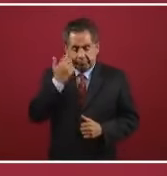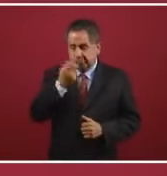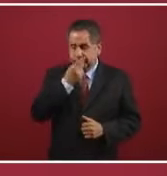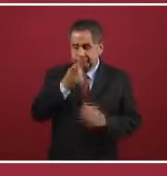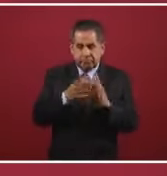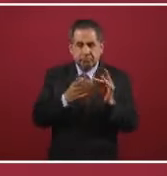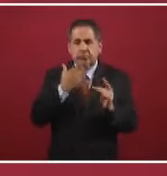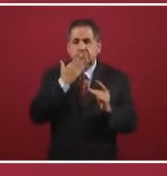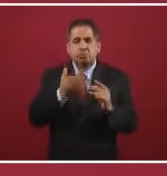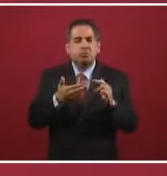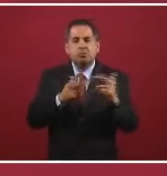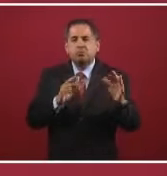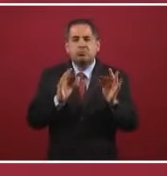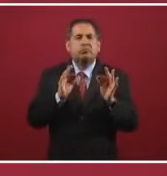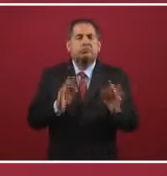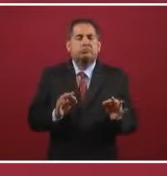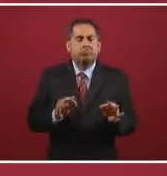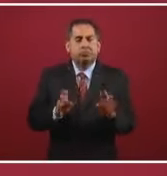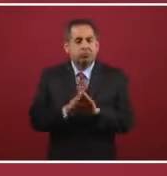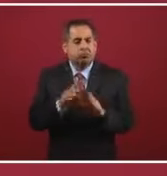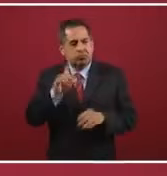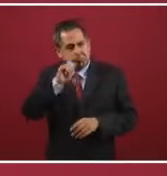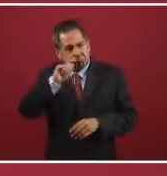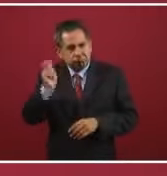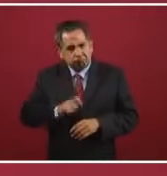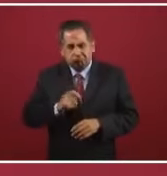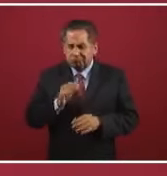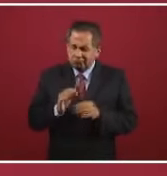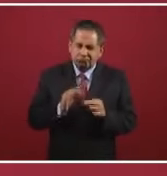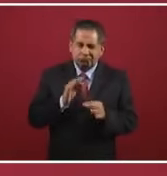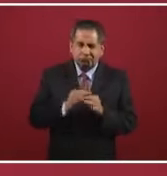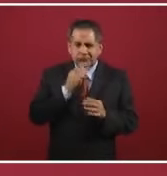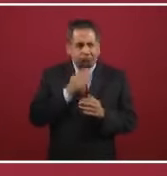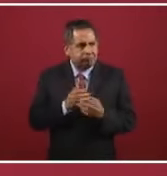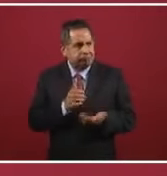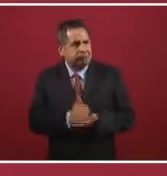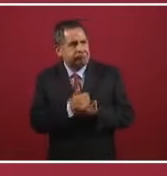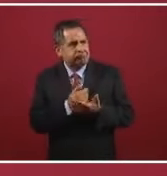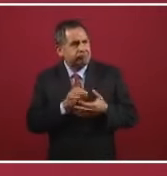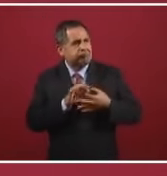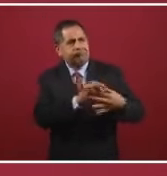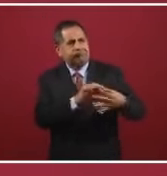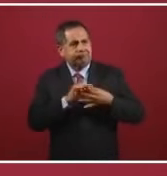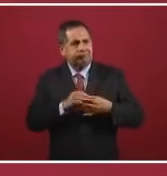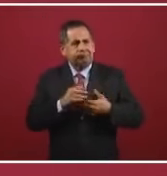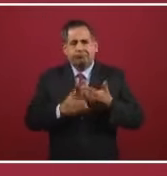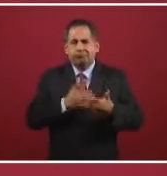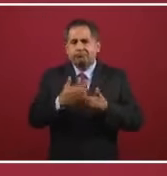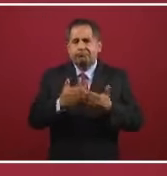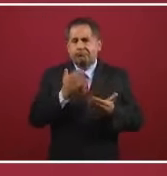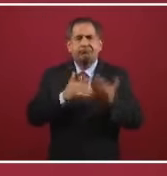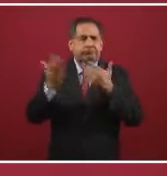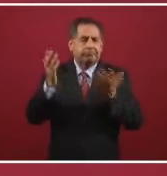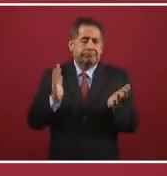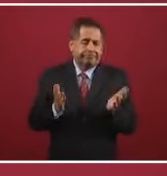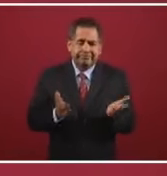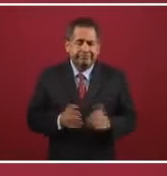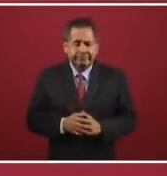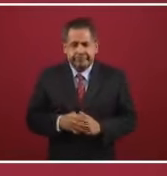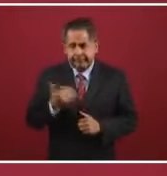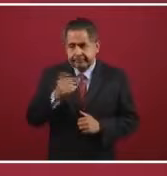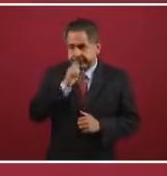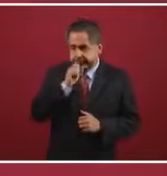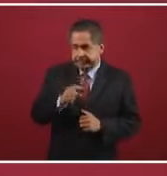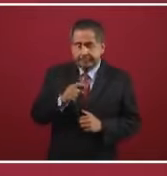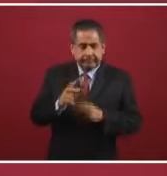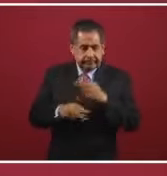una relación de amistad, de cooperación para el desarrollo. Y